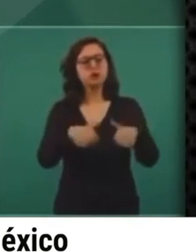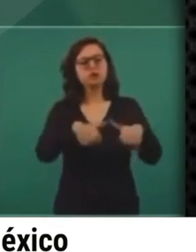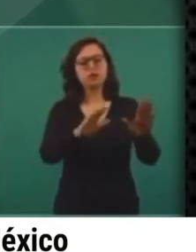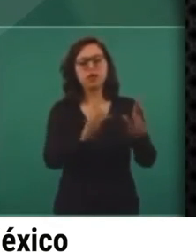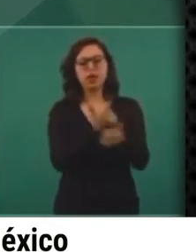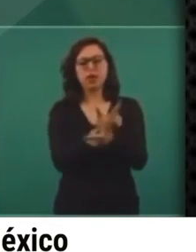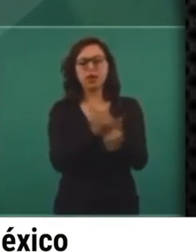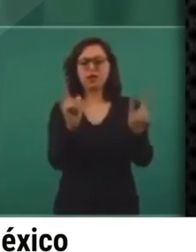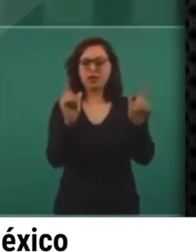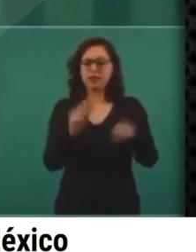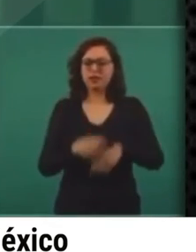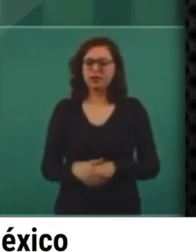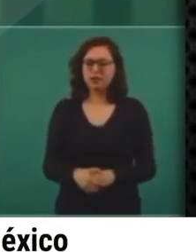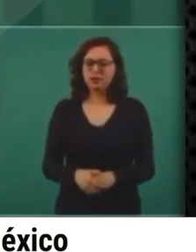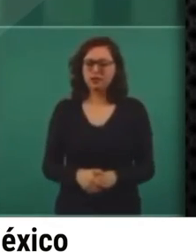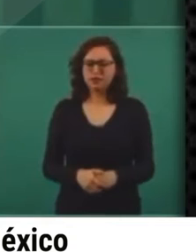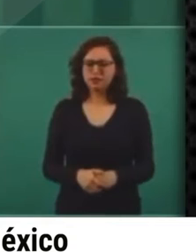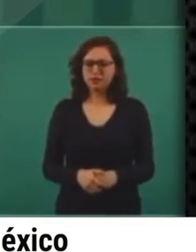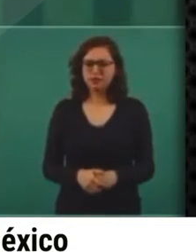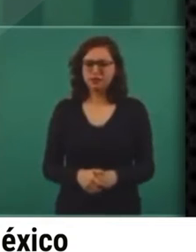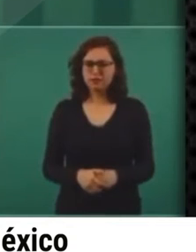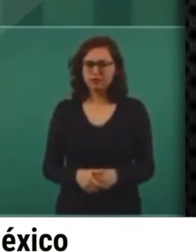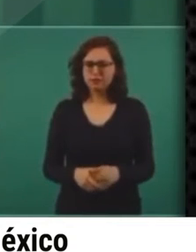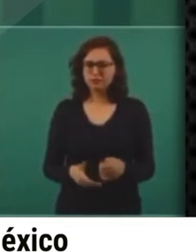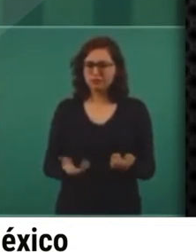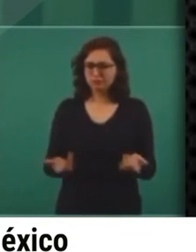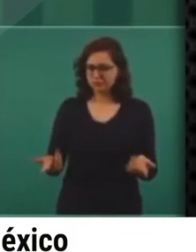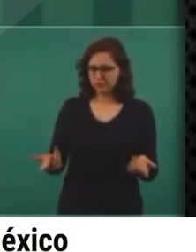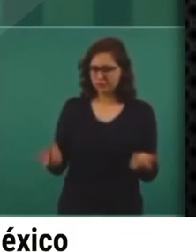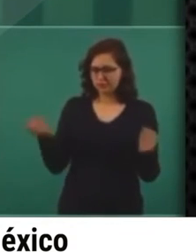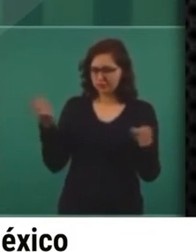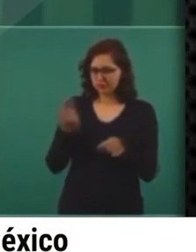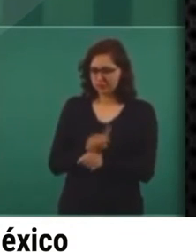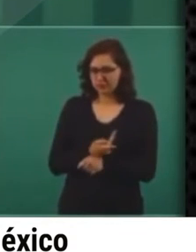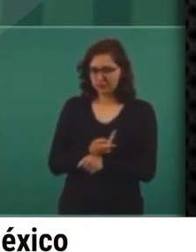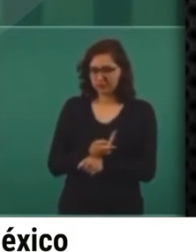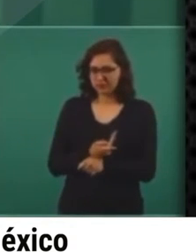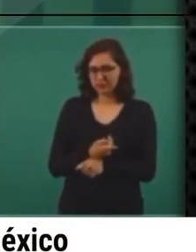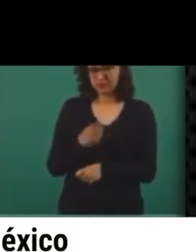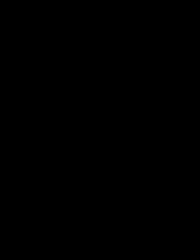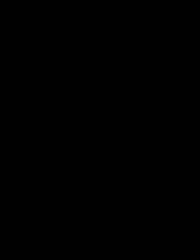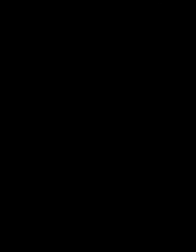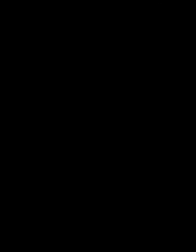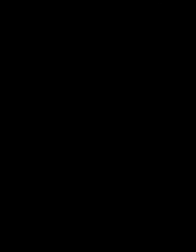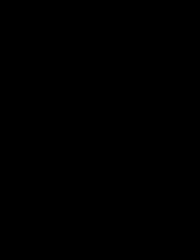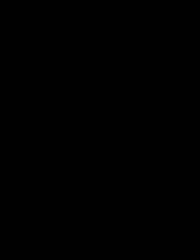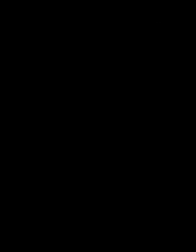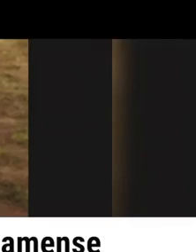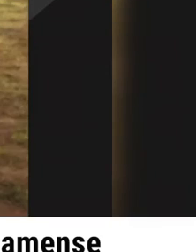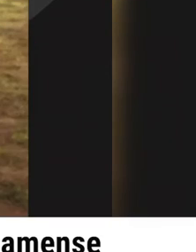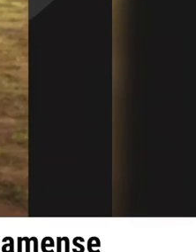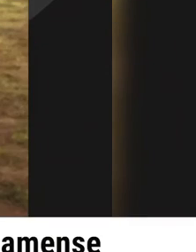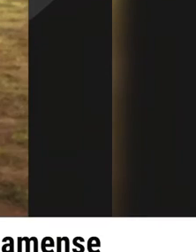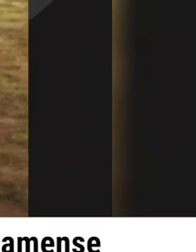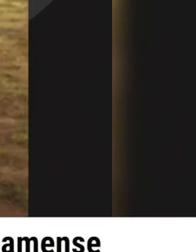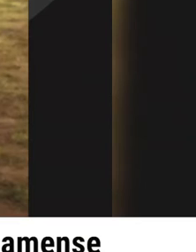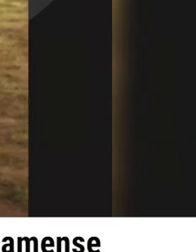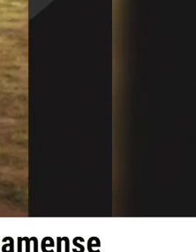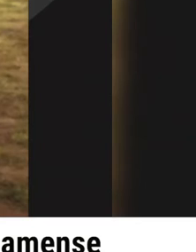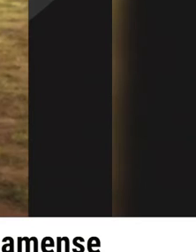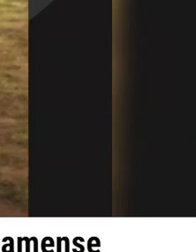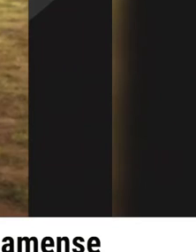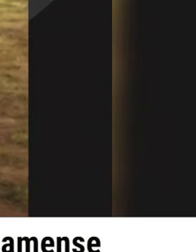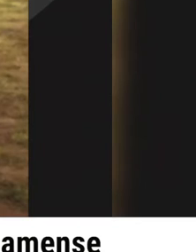eso lo tiene que conocer el Consejo de la Judicatura. Luis